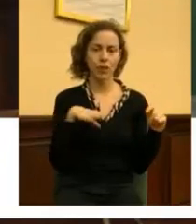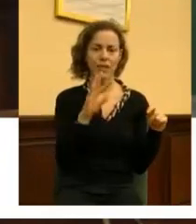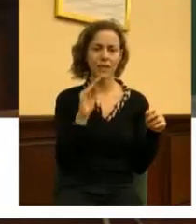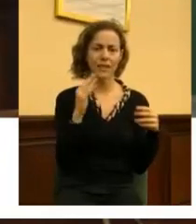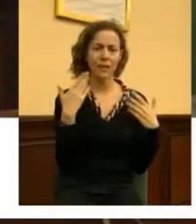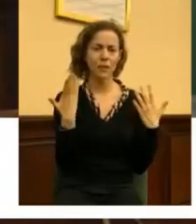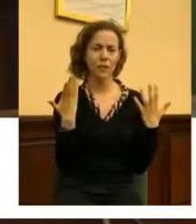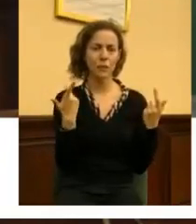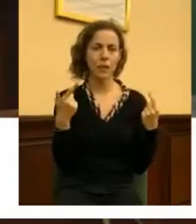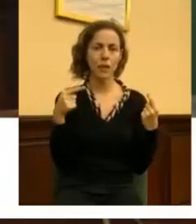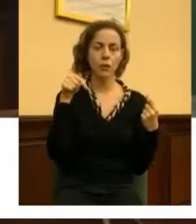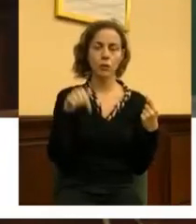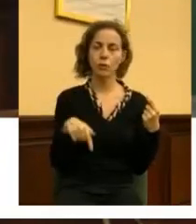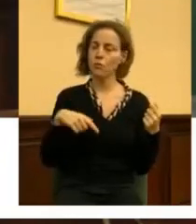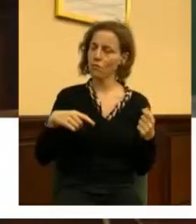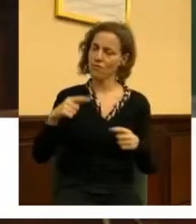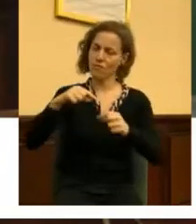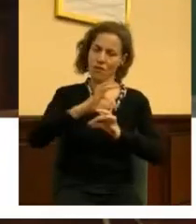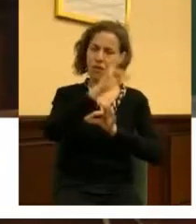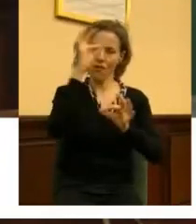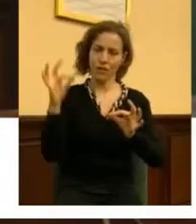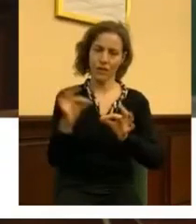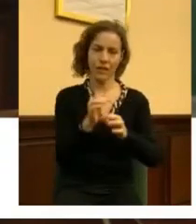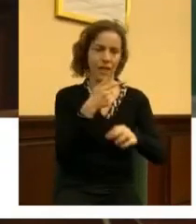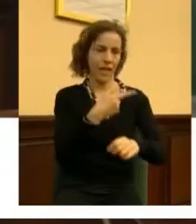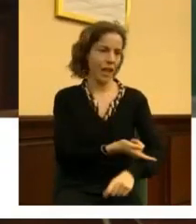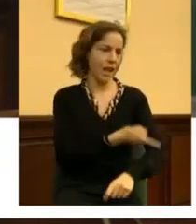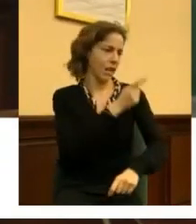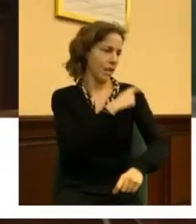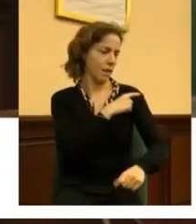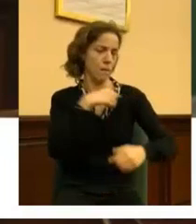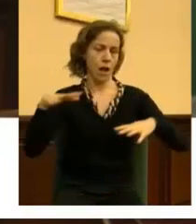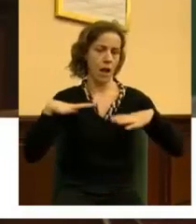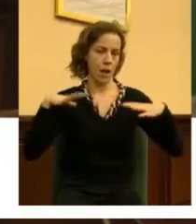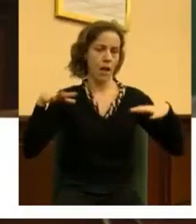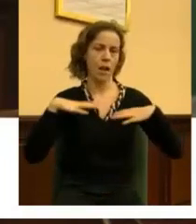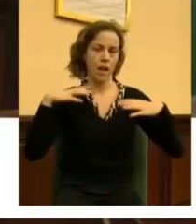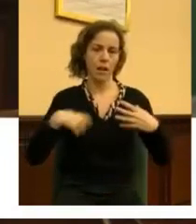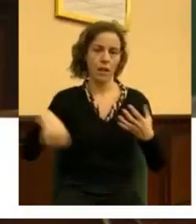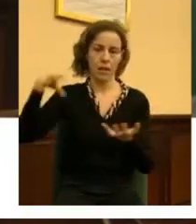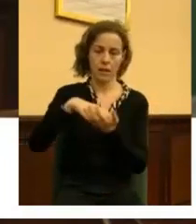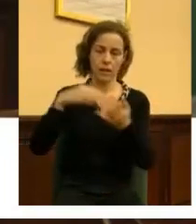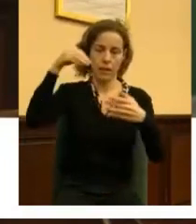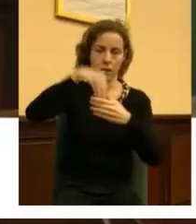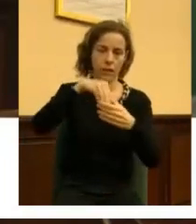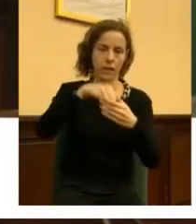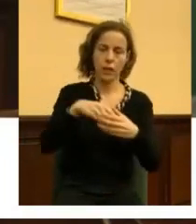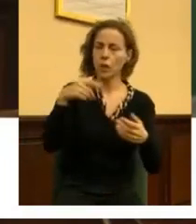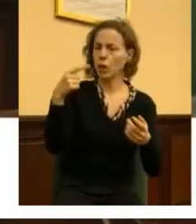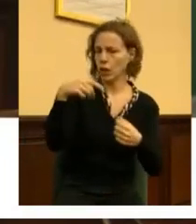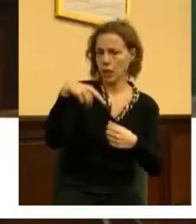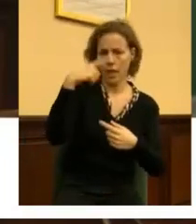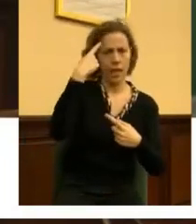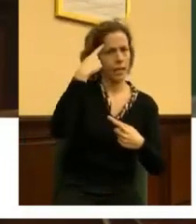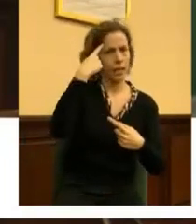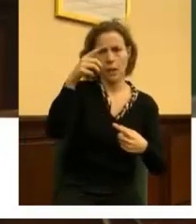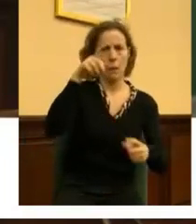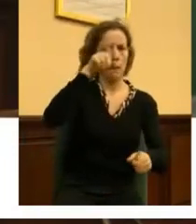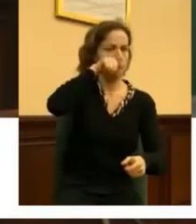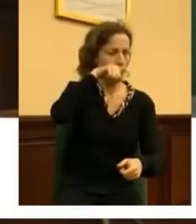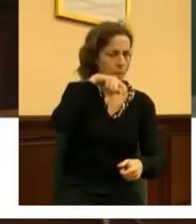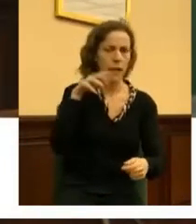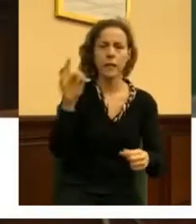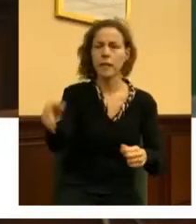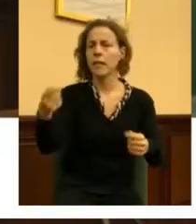es que usted está todo el día en las instalaciones deportivas, que se las sabe de memoria y que conoce absolutamente todas las necesidades. Entonces, no